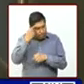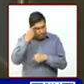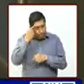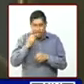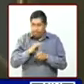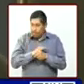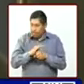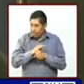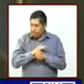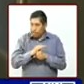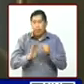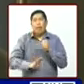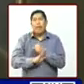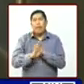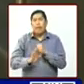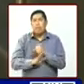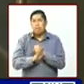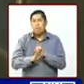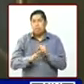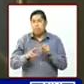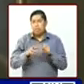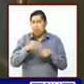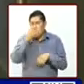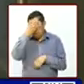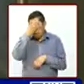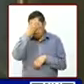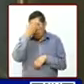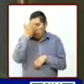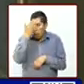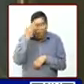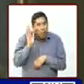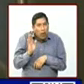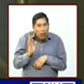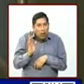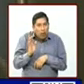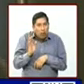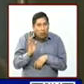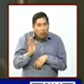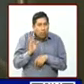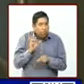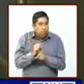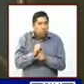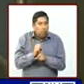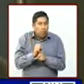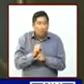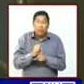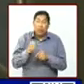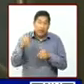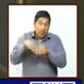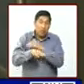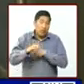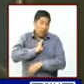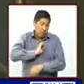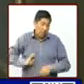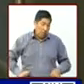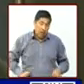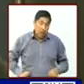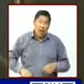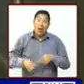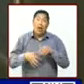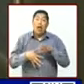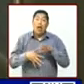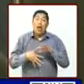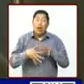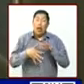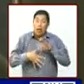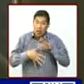Ministerio de Defensa, no se hayan dado cuenta en su momento de que en la embajada americana